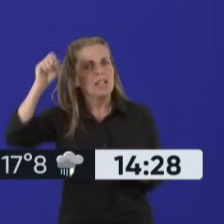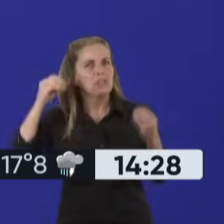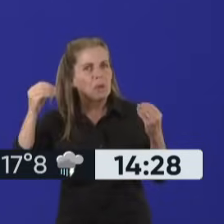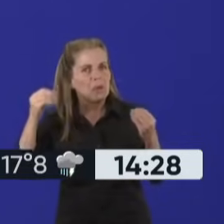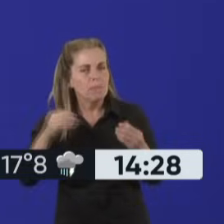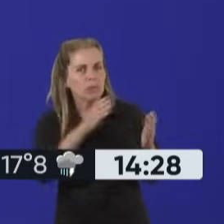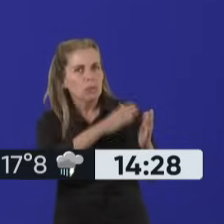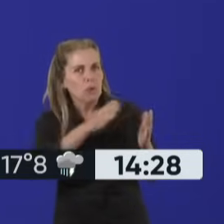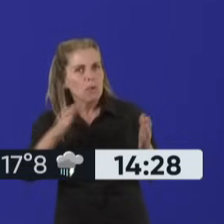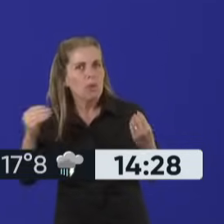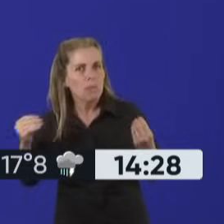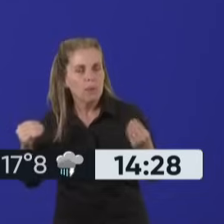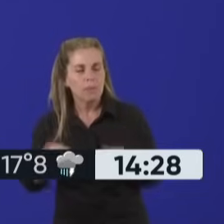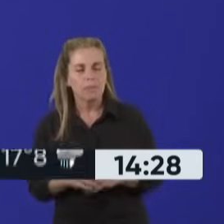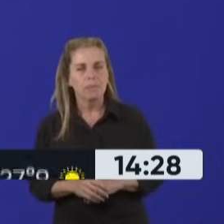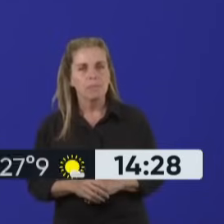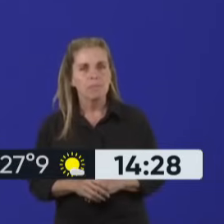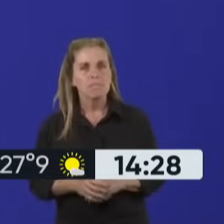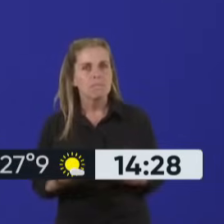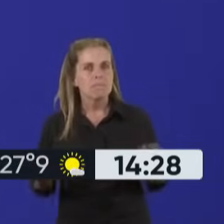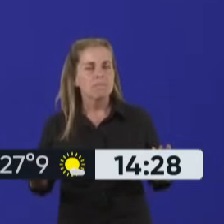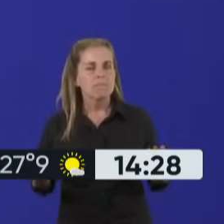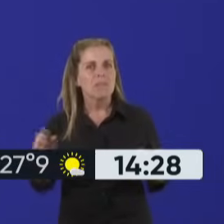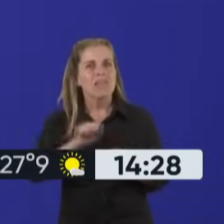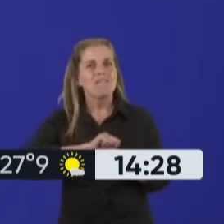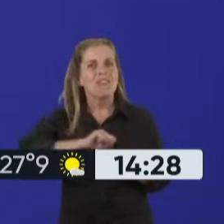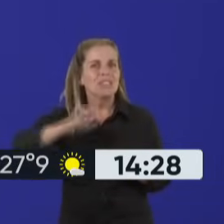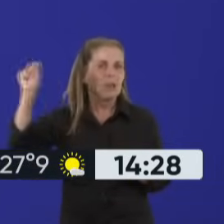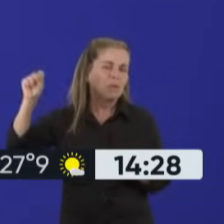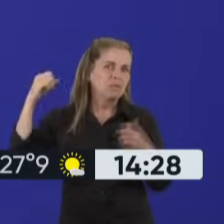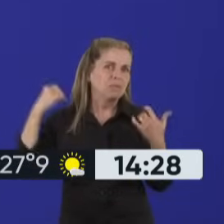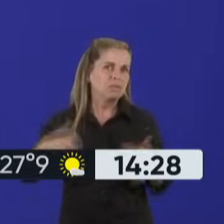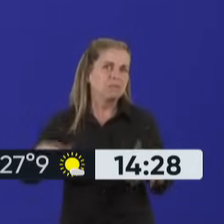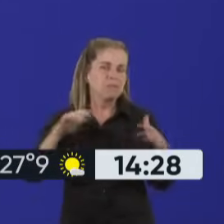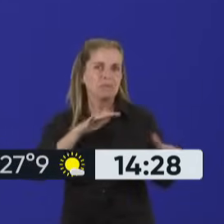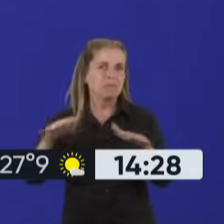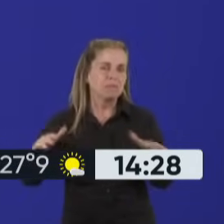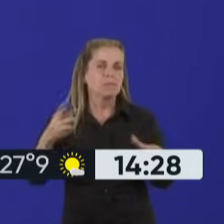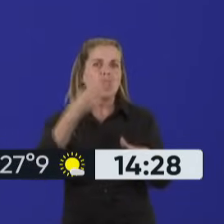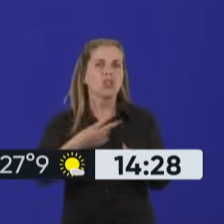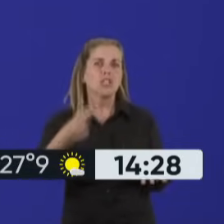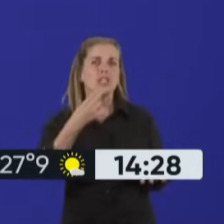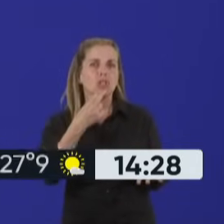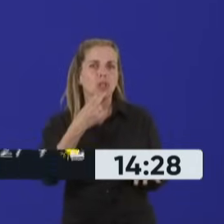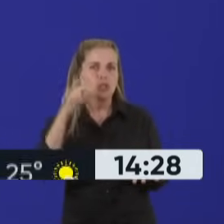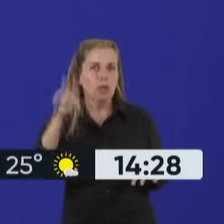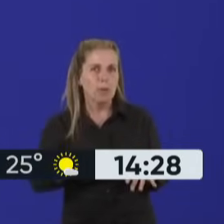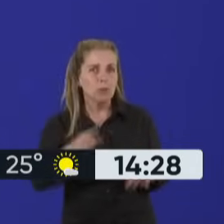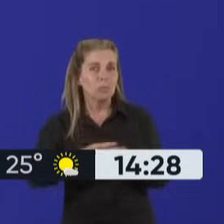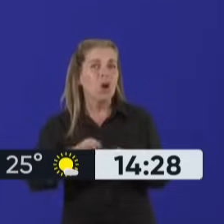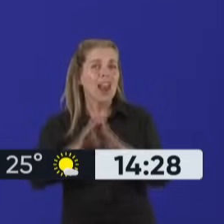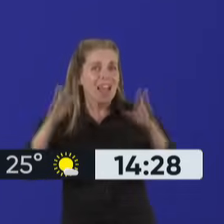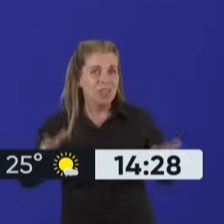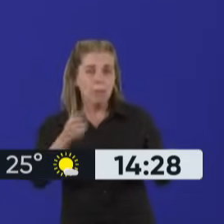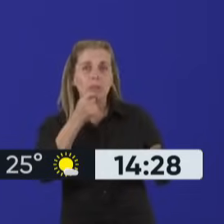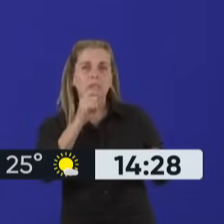porque, digamos, terminaba viajando a niveles del 211 en el año, pero cuando ustedes tomaban, por